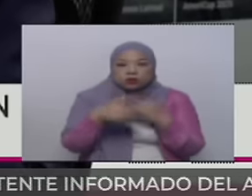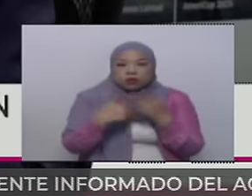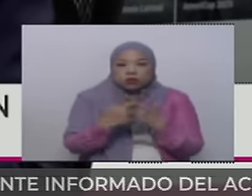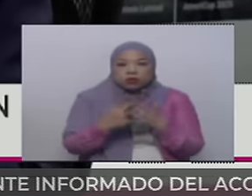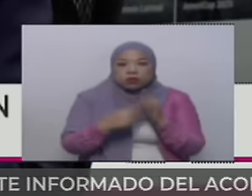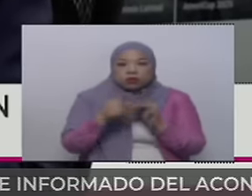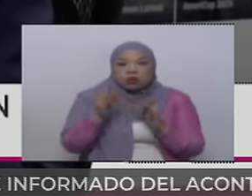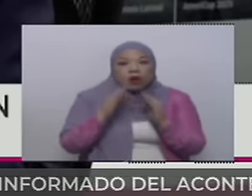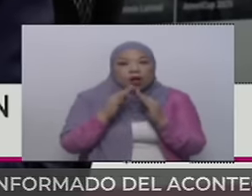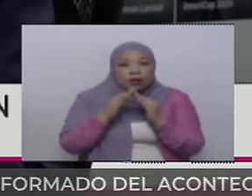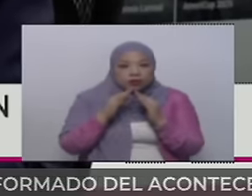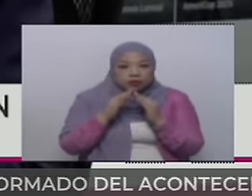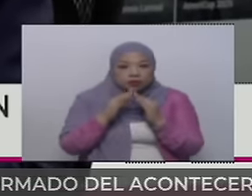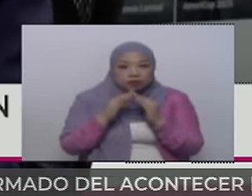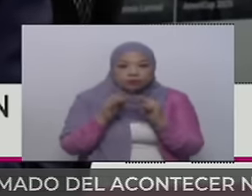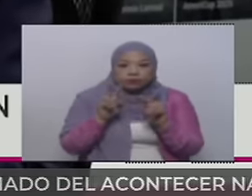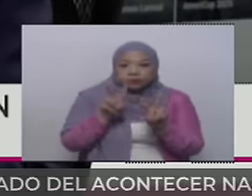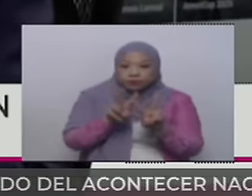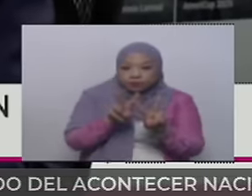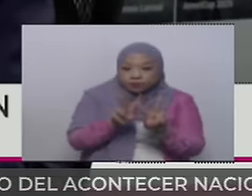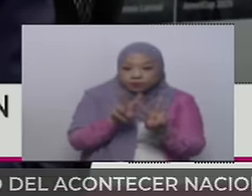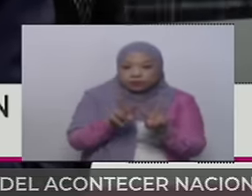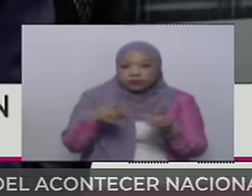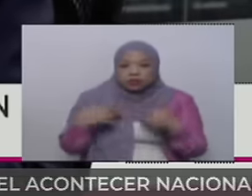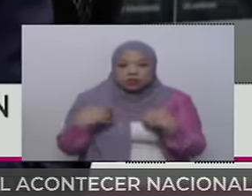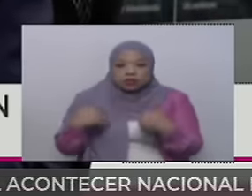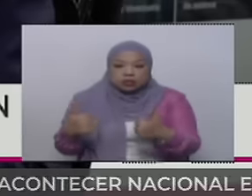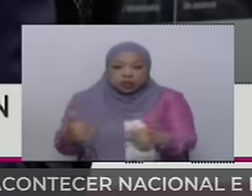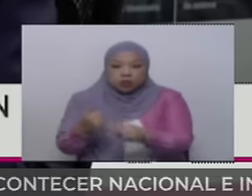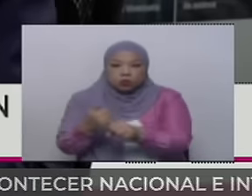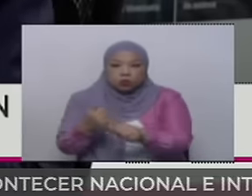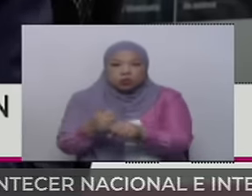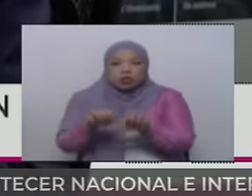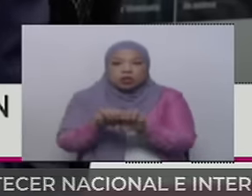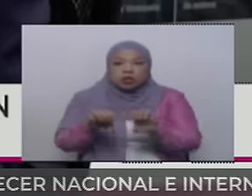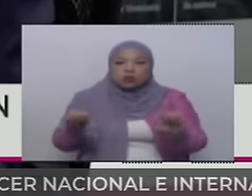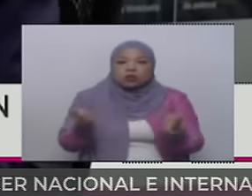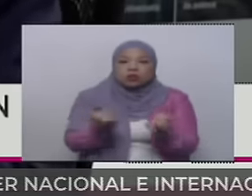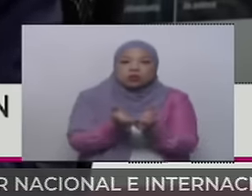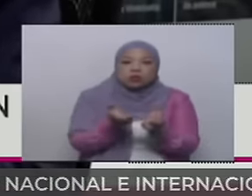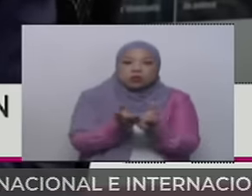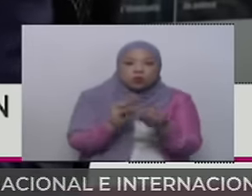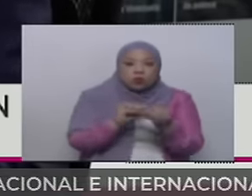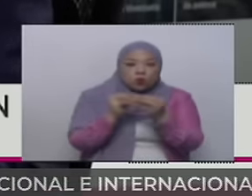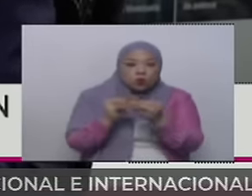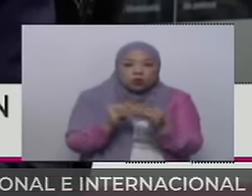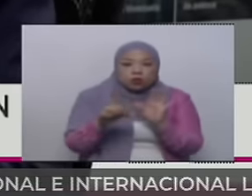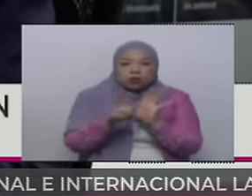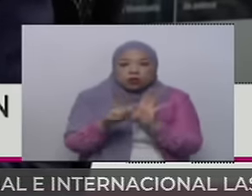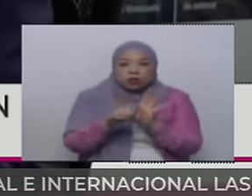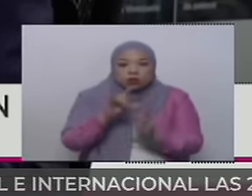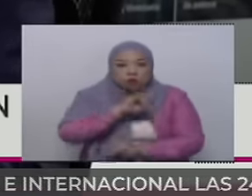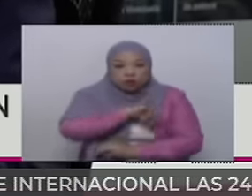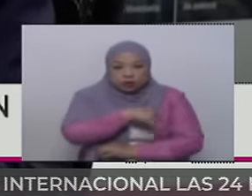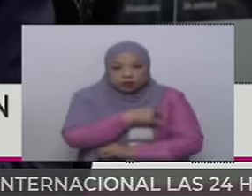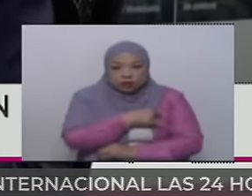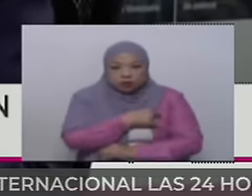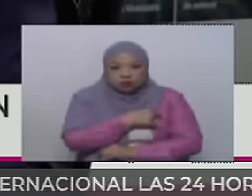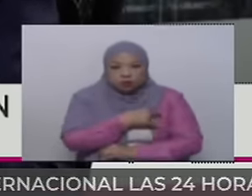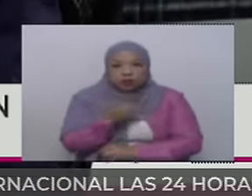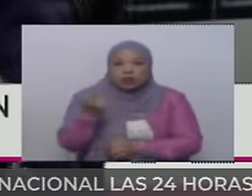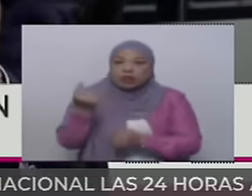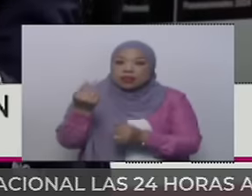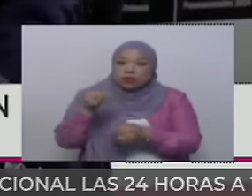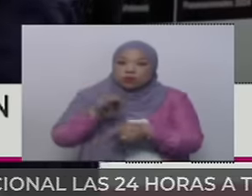construir vivienda, salud, educación, recuperar escuelas, liceos, universidades,